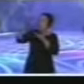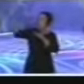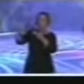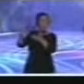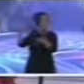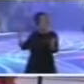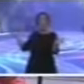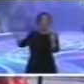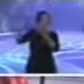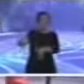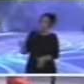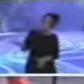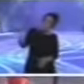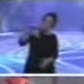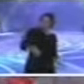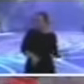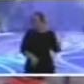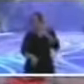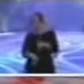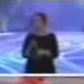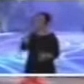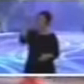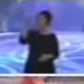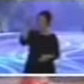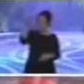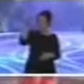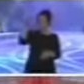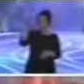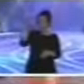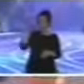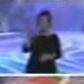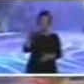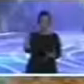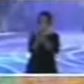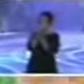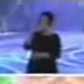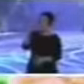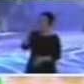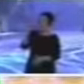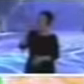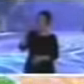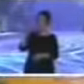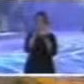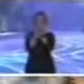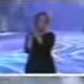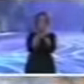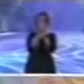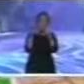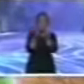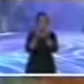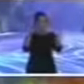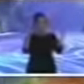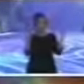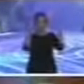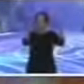pasado. Vamos, allí los pasos se transforman verdaderos, porque las murgas son la magia de febrero.